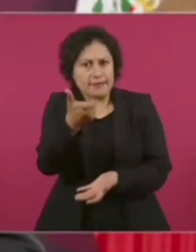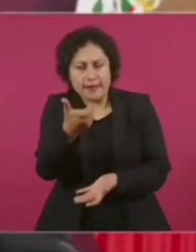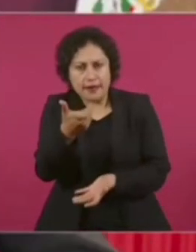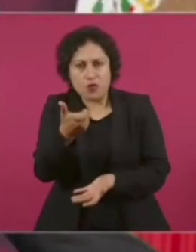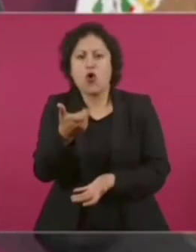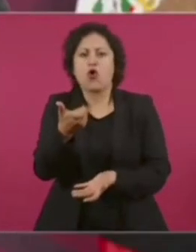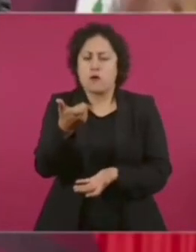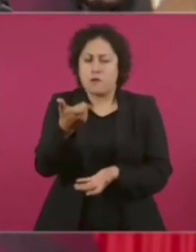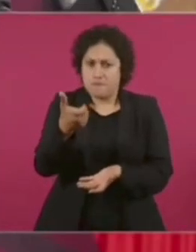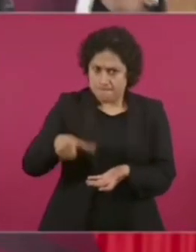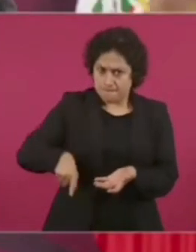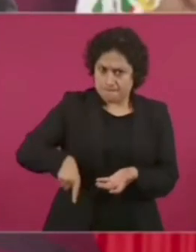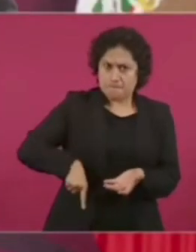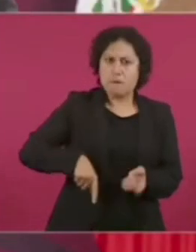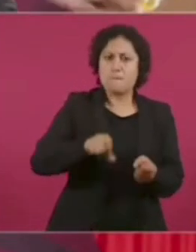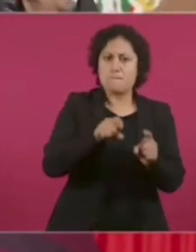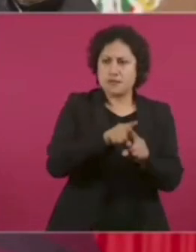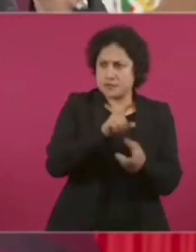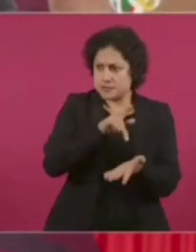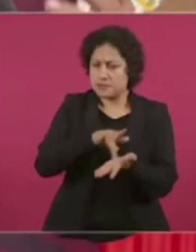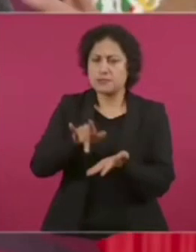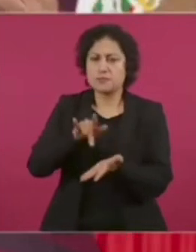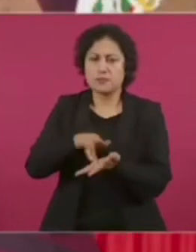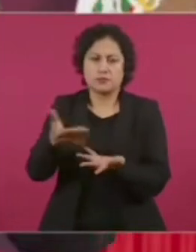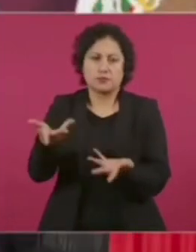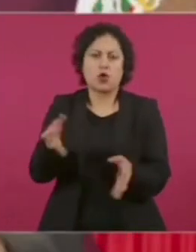pues son gastos pagados, ¿no?